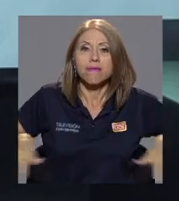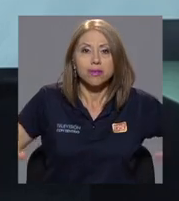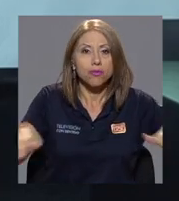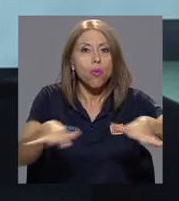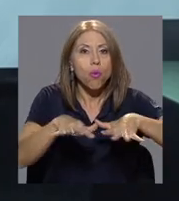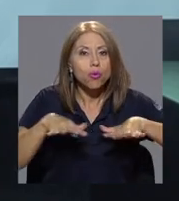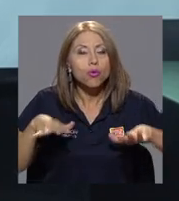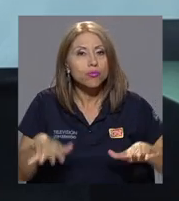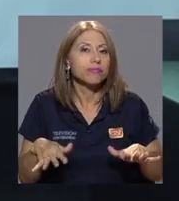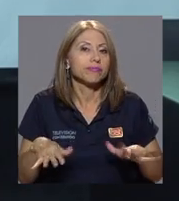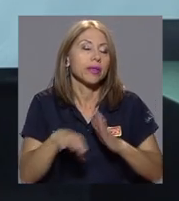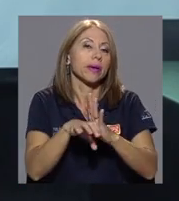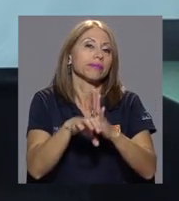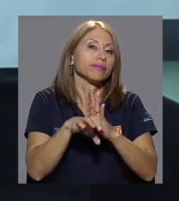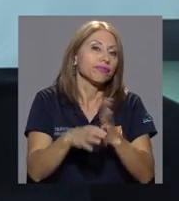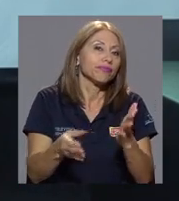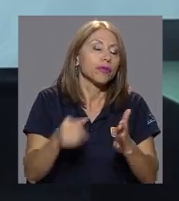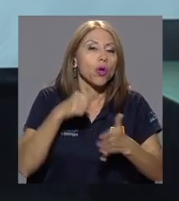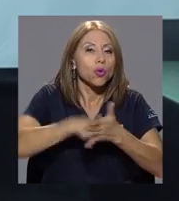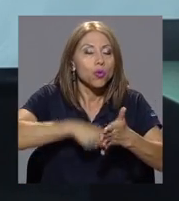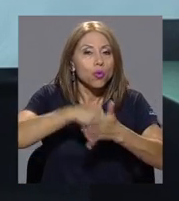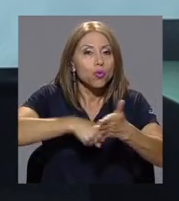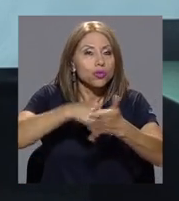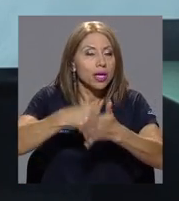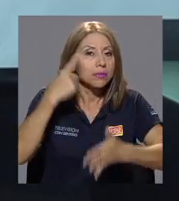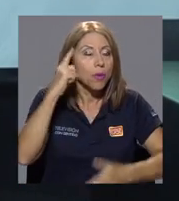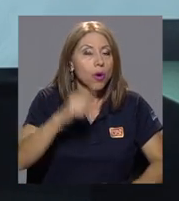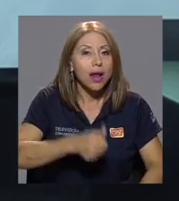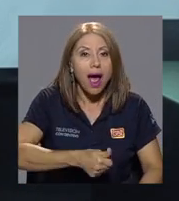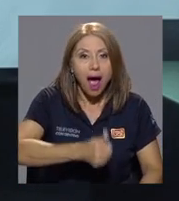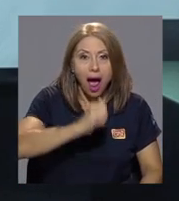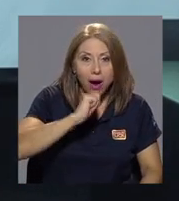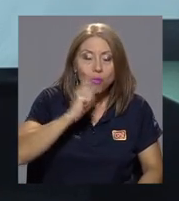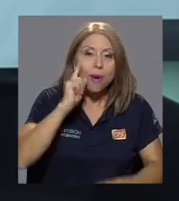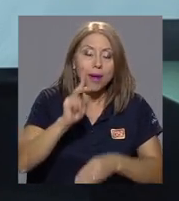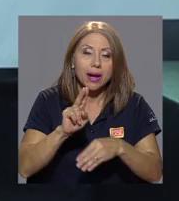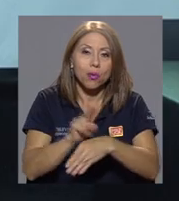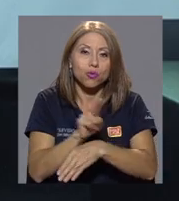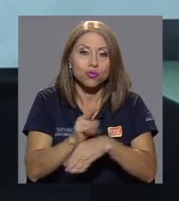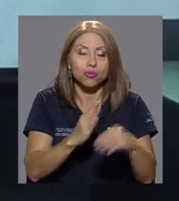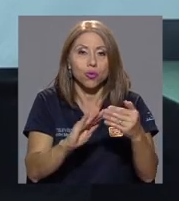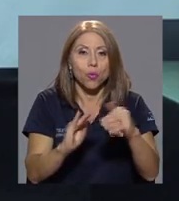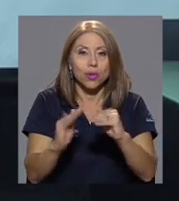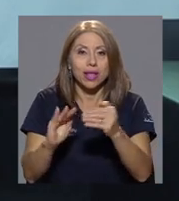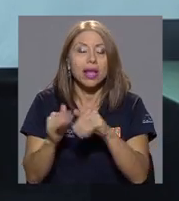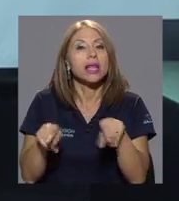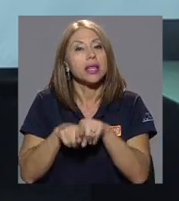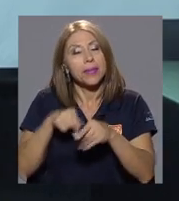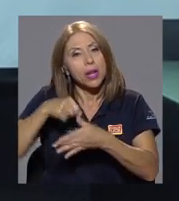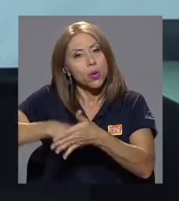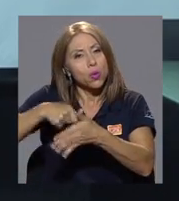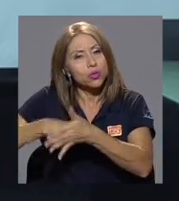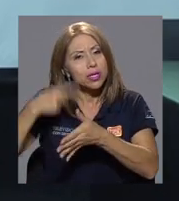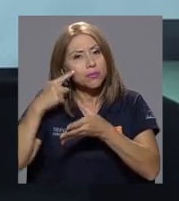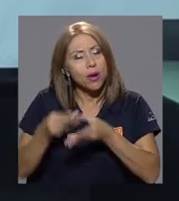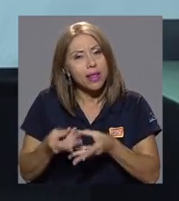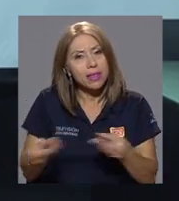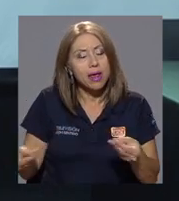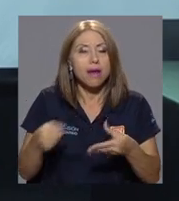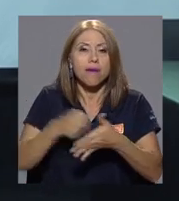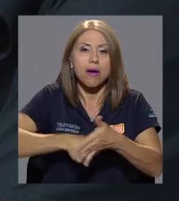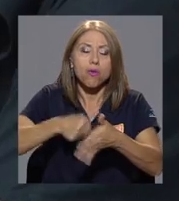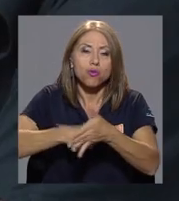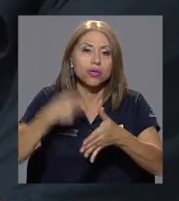territorio que va desde luchas por el agua para uso comunitario, a luchas por la tierra, a luchas